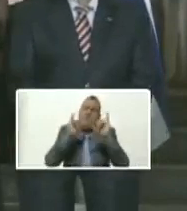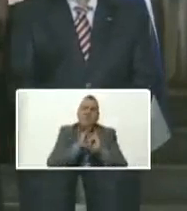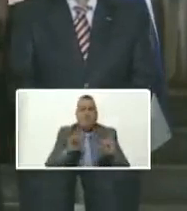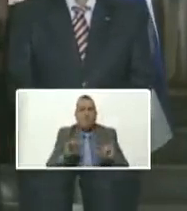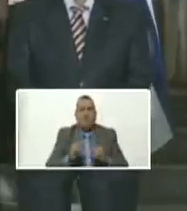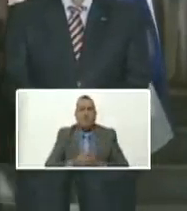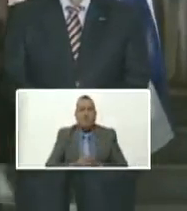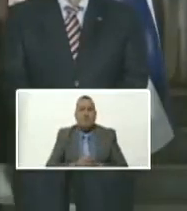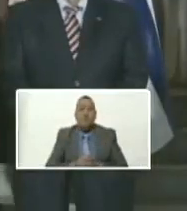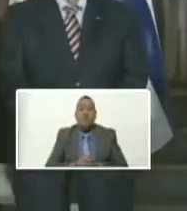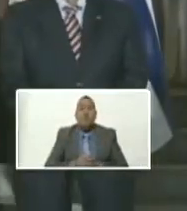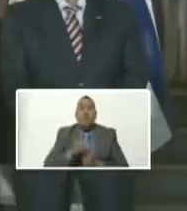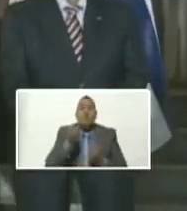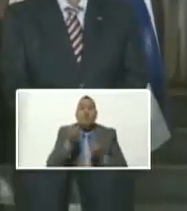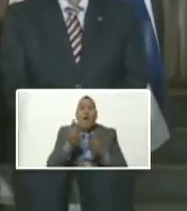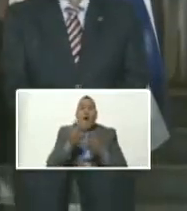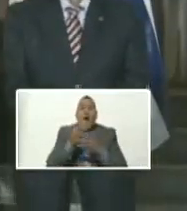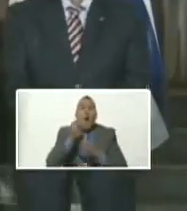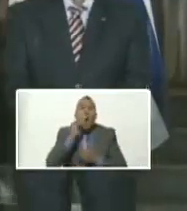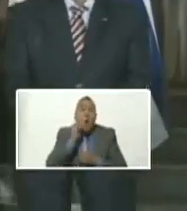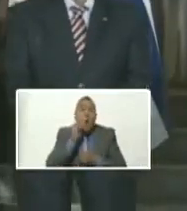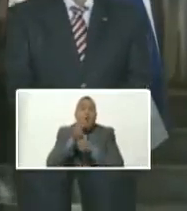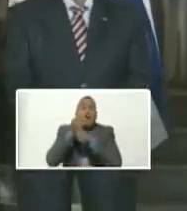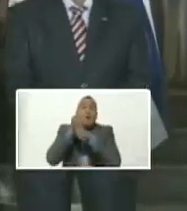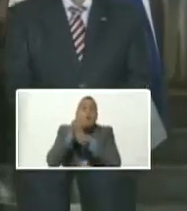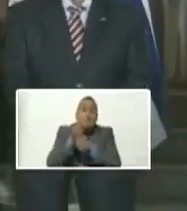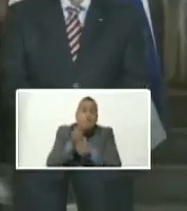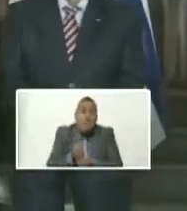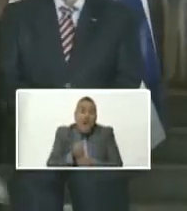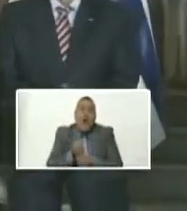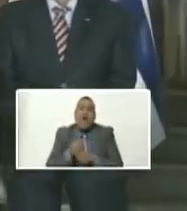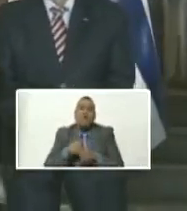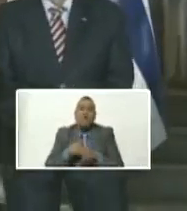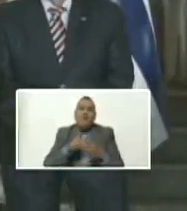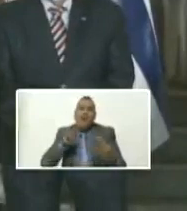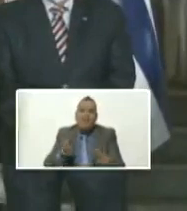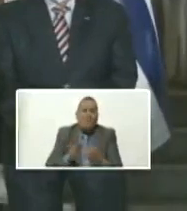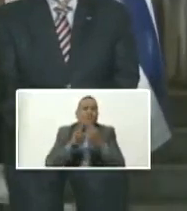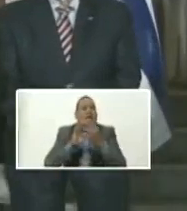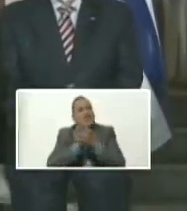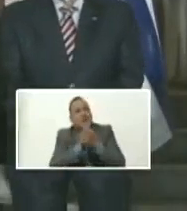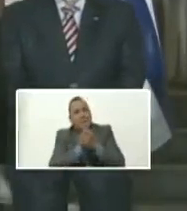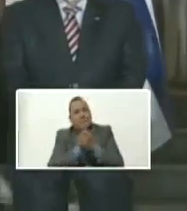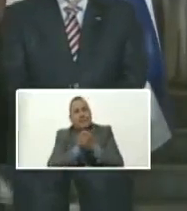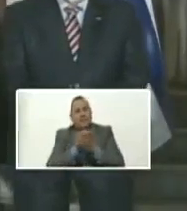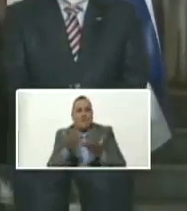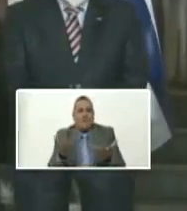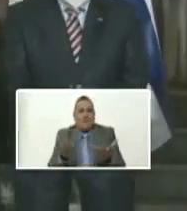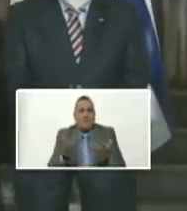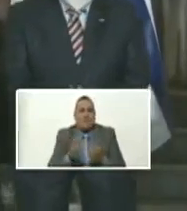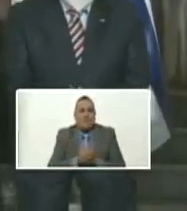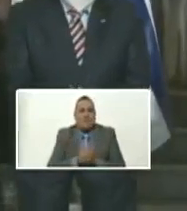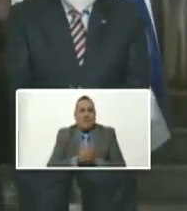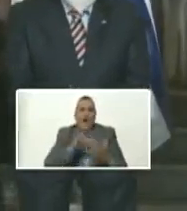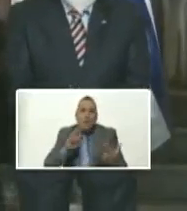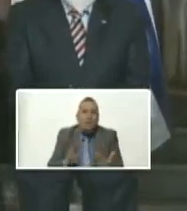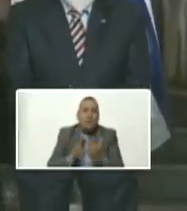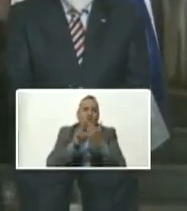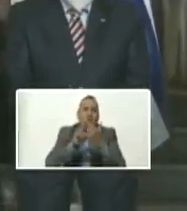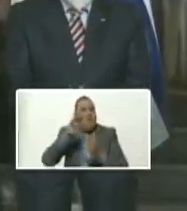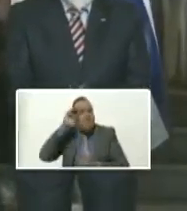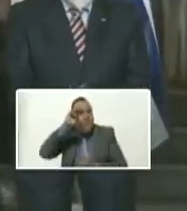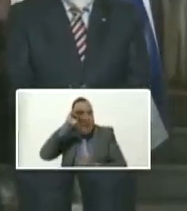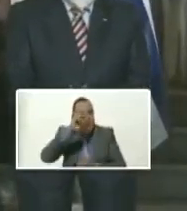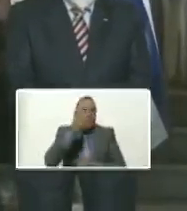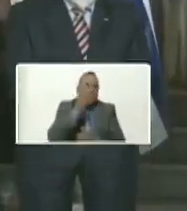sabe cuántos muchachos están esperando el regreso a clase para reencontrarse con sus amigos, amigas, para reencontrarse con sus